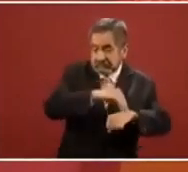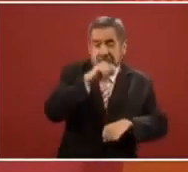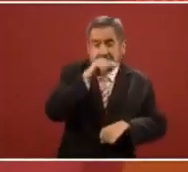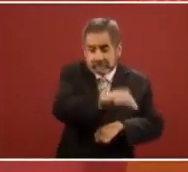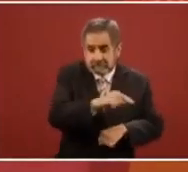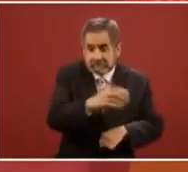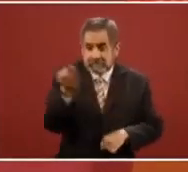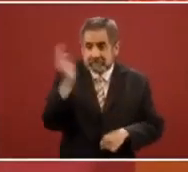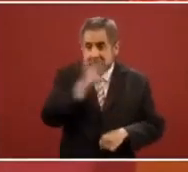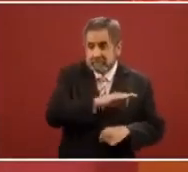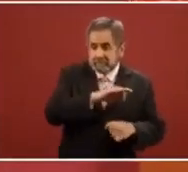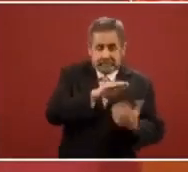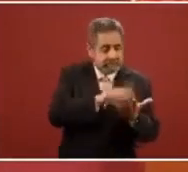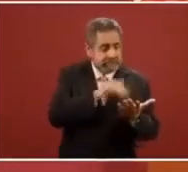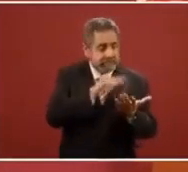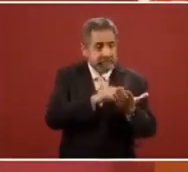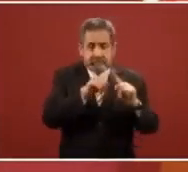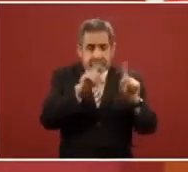Falsificaron